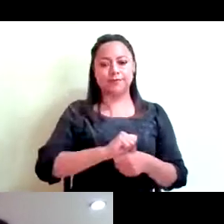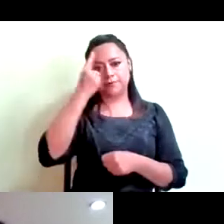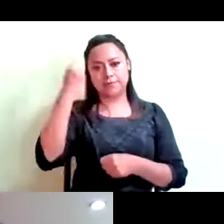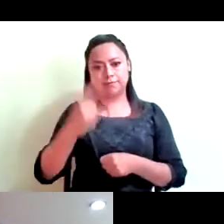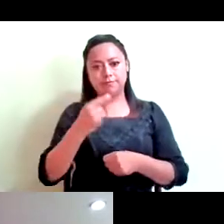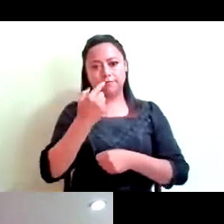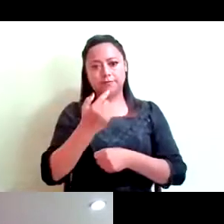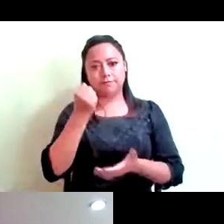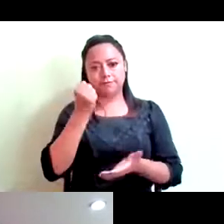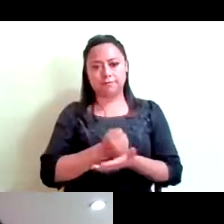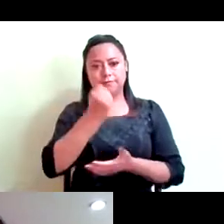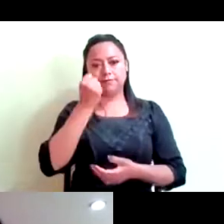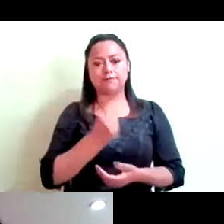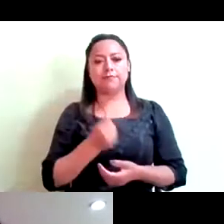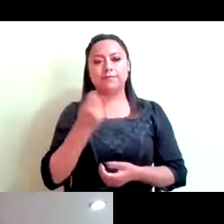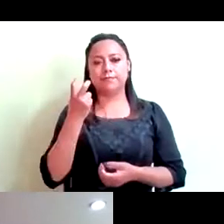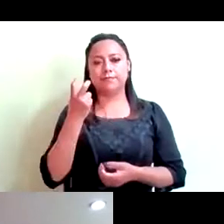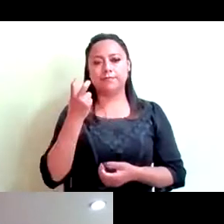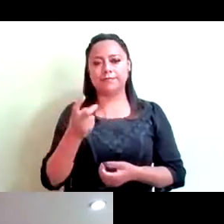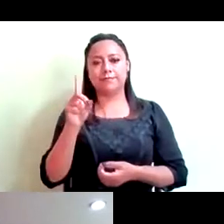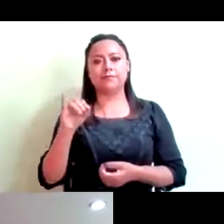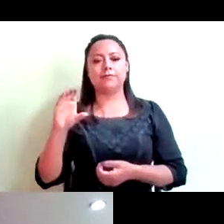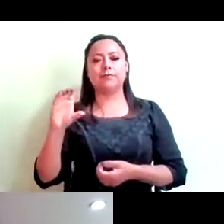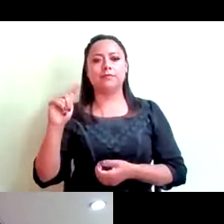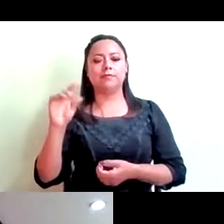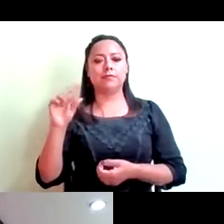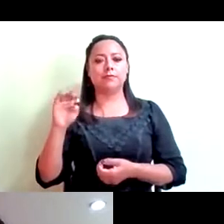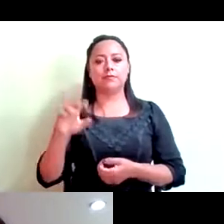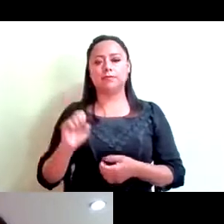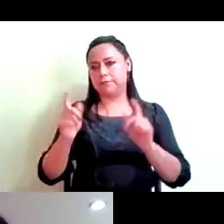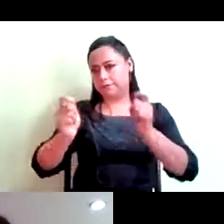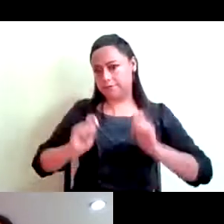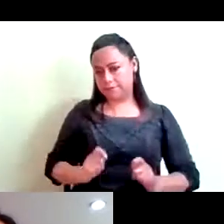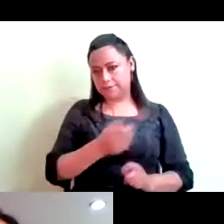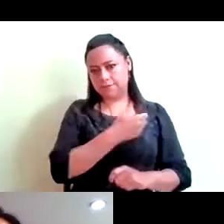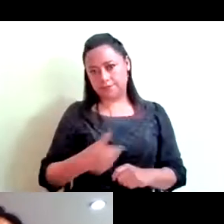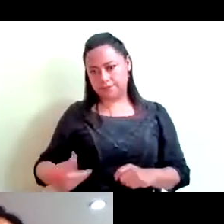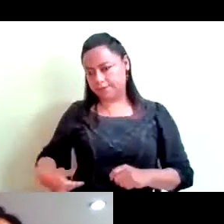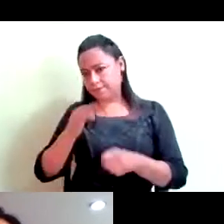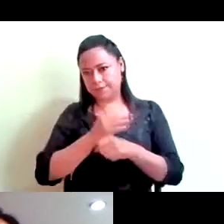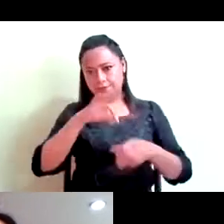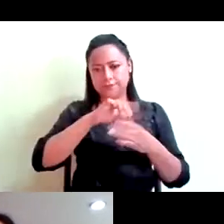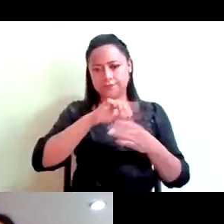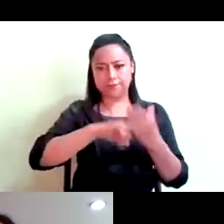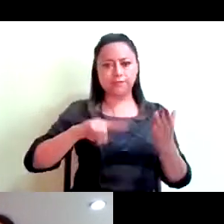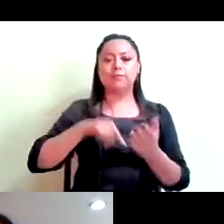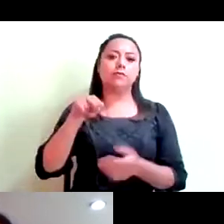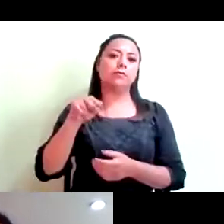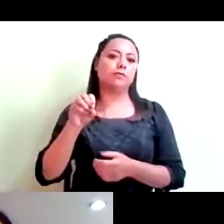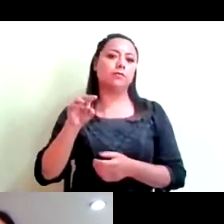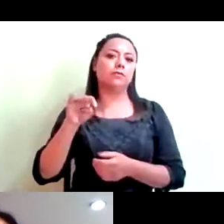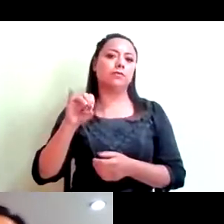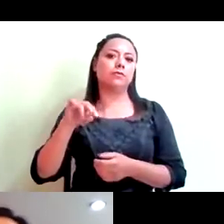cuestión. Perdón, sí. Gracias. Por instrucciones de la presidencia, se procede a recoger la votación nominal del dictamen con las